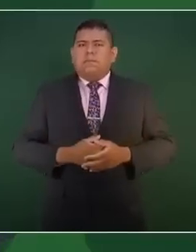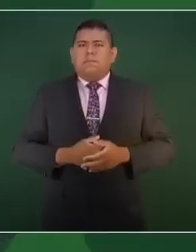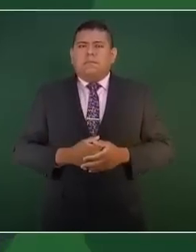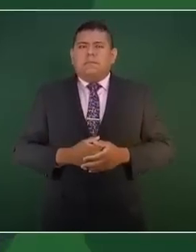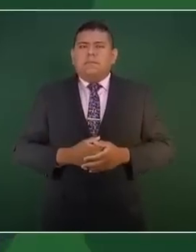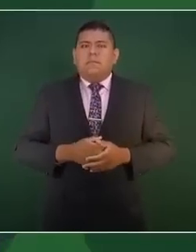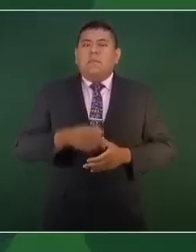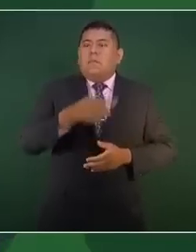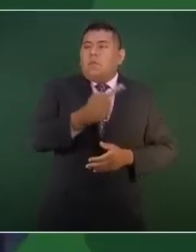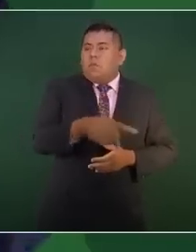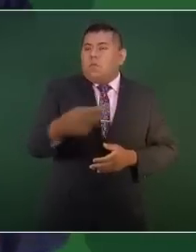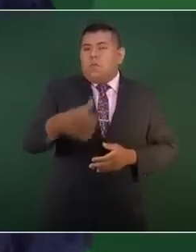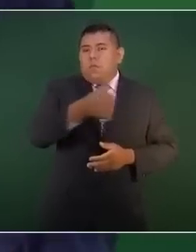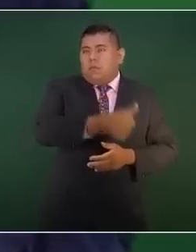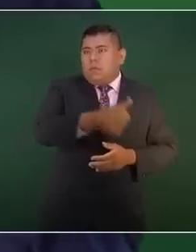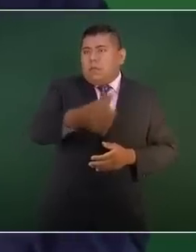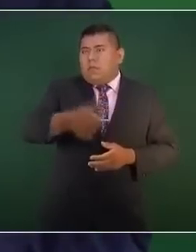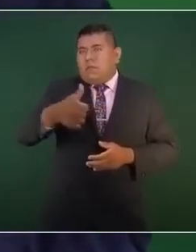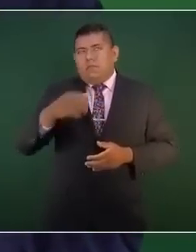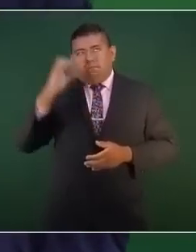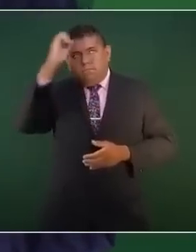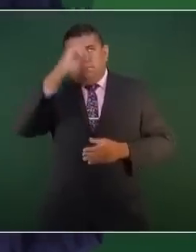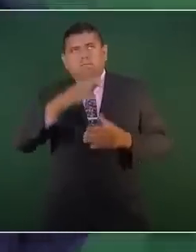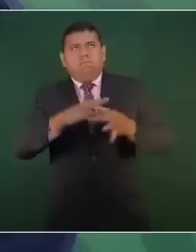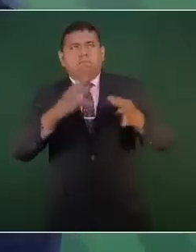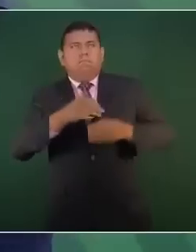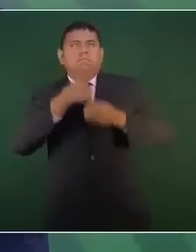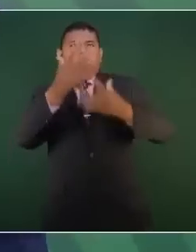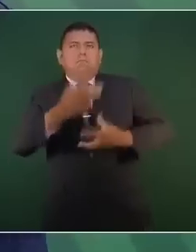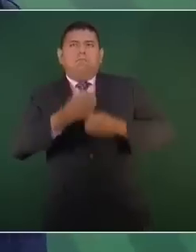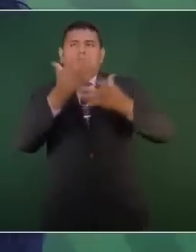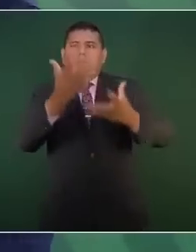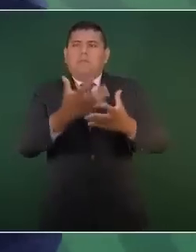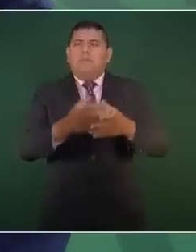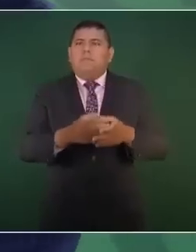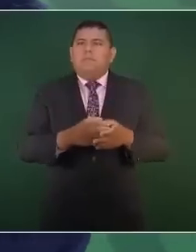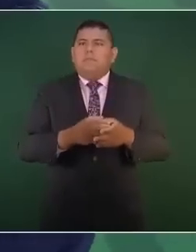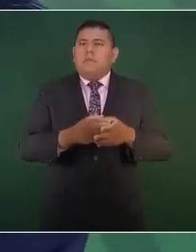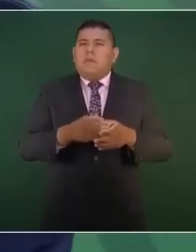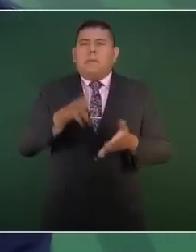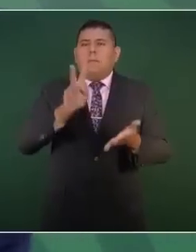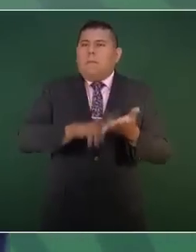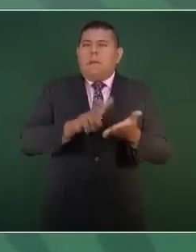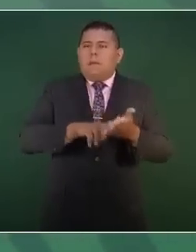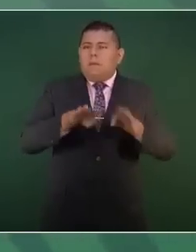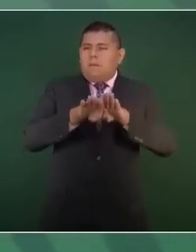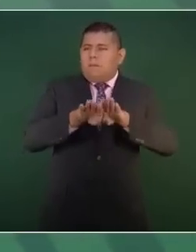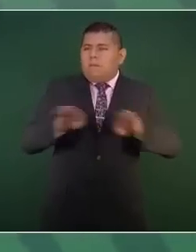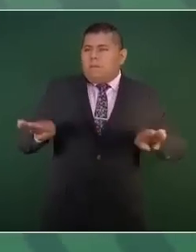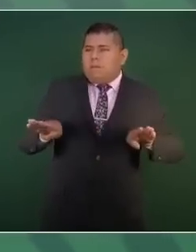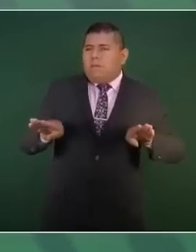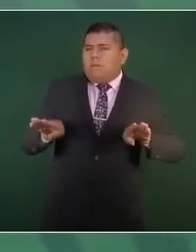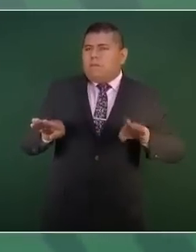su opinión en la democracia vale lo mismo que la opinión